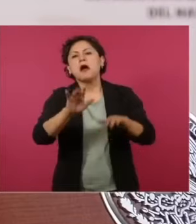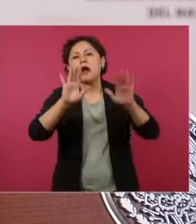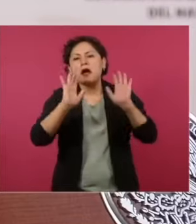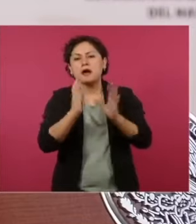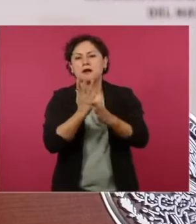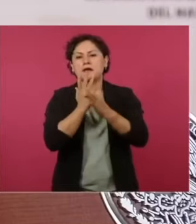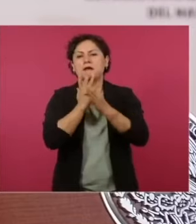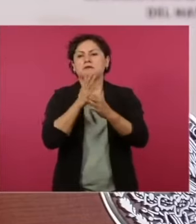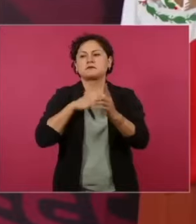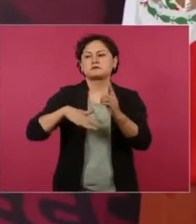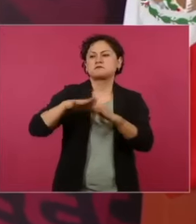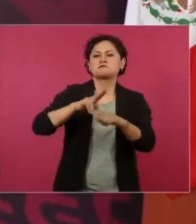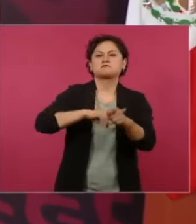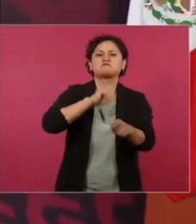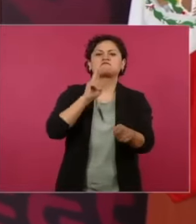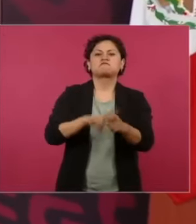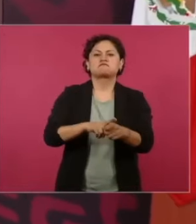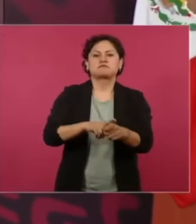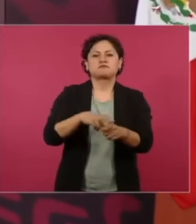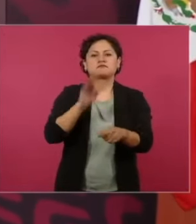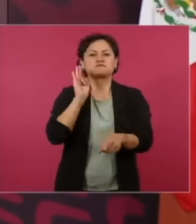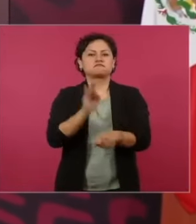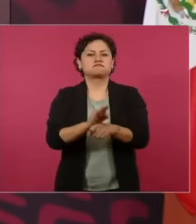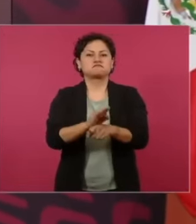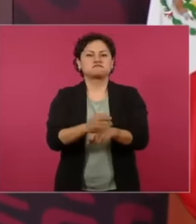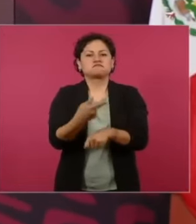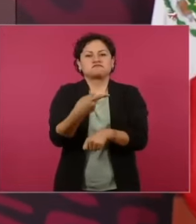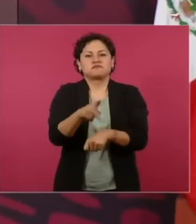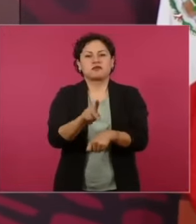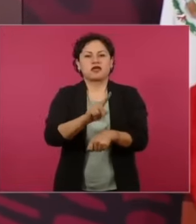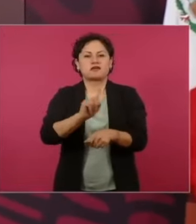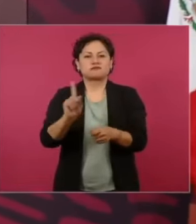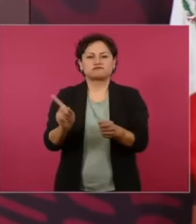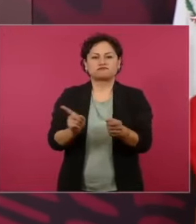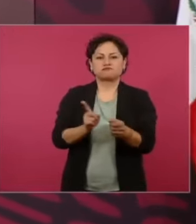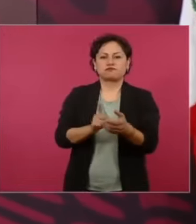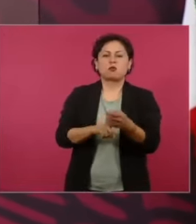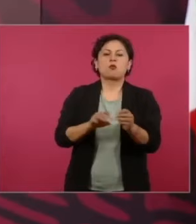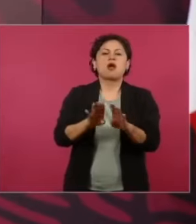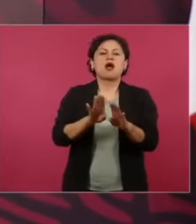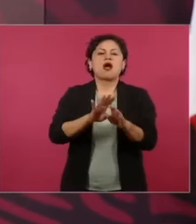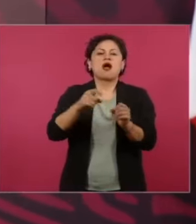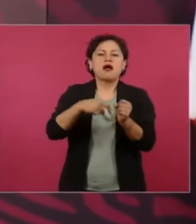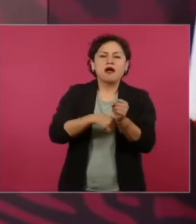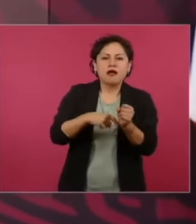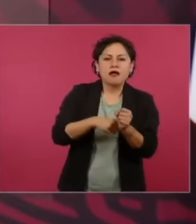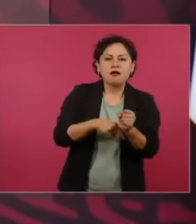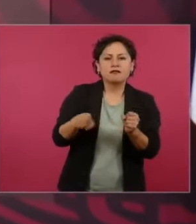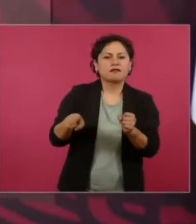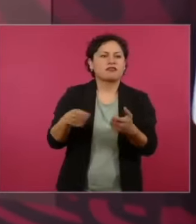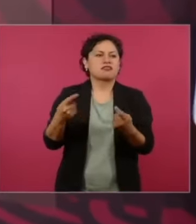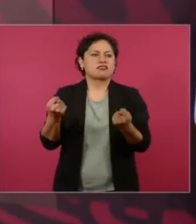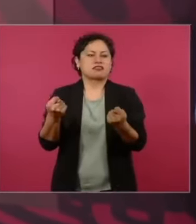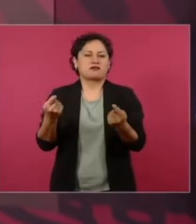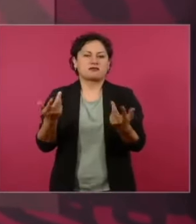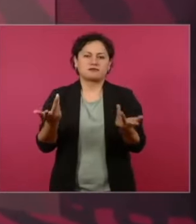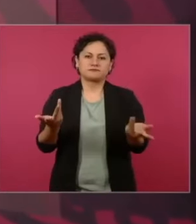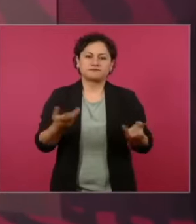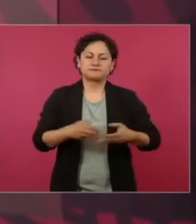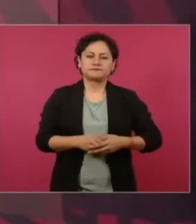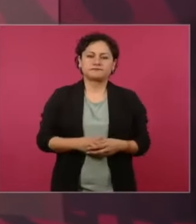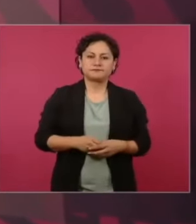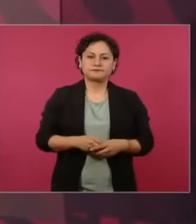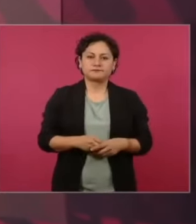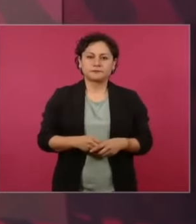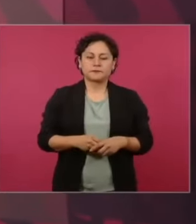y se cometen estas atrocidades y luego